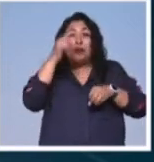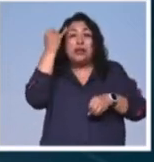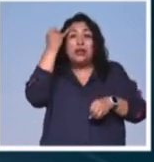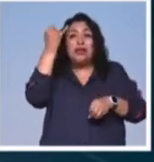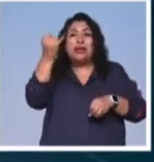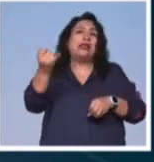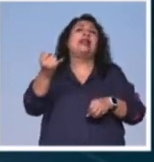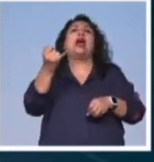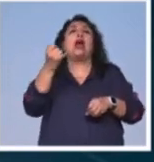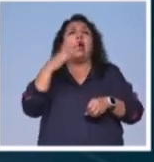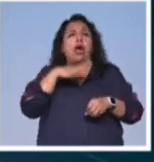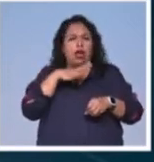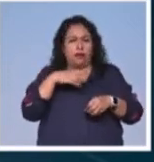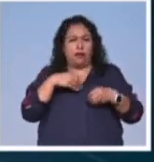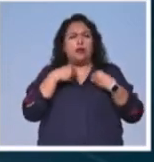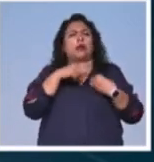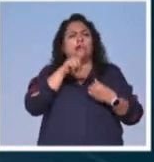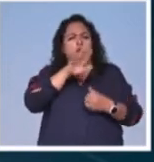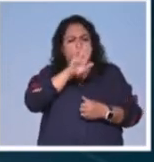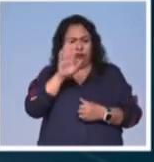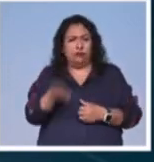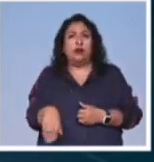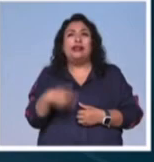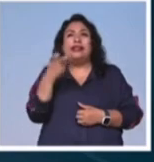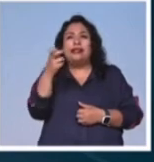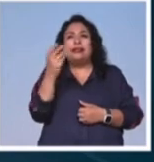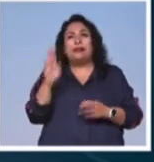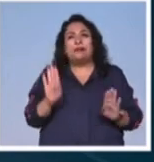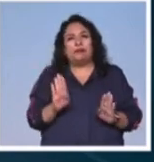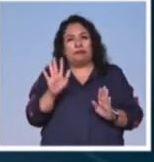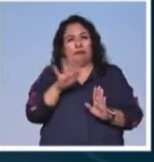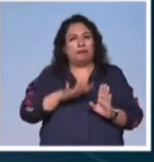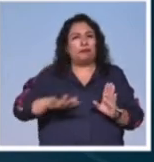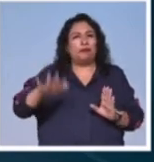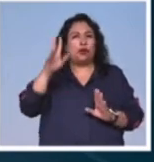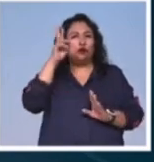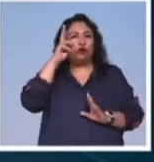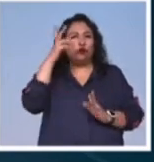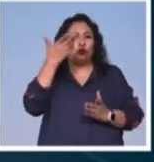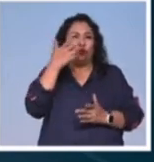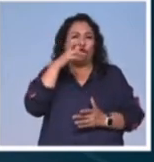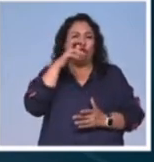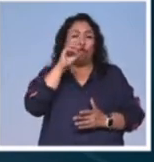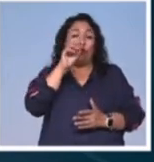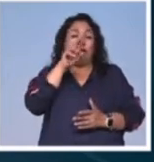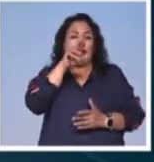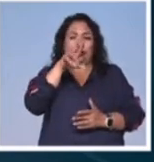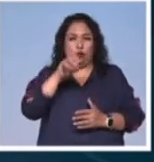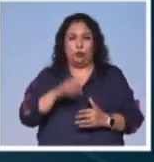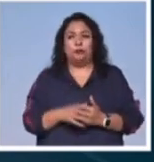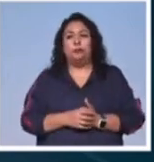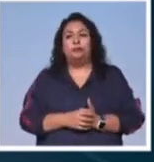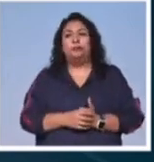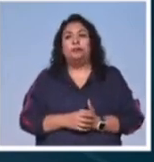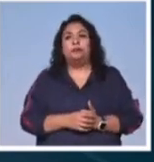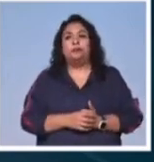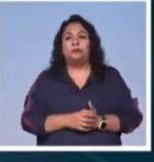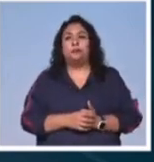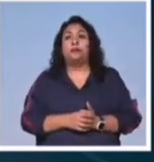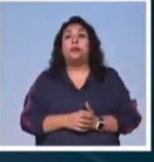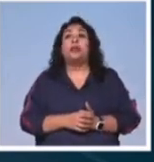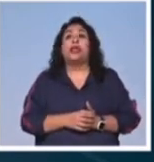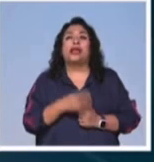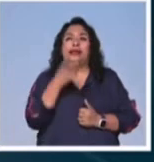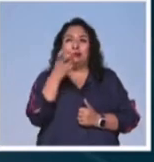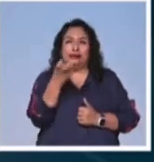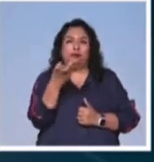existencia más allá de la muerte son elementos que se expresan en atmósferas oníricas. Igual y los opilotes lo encontraron primero. Es